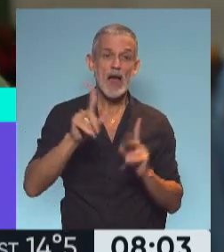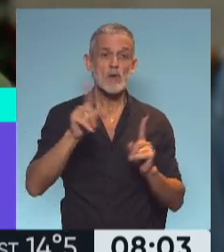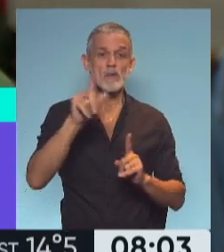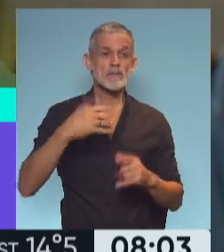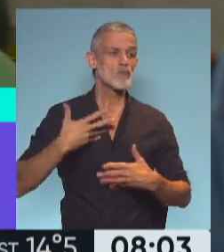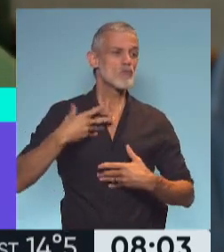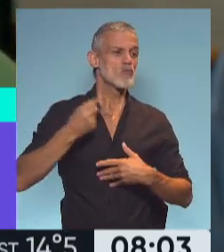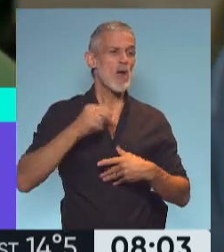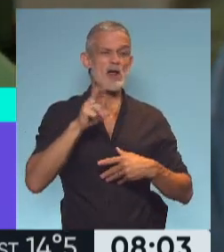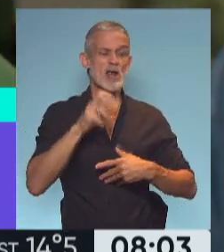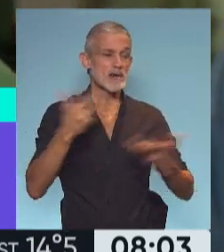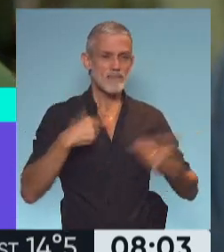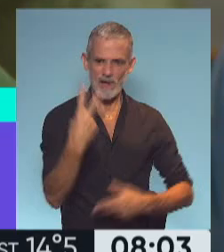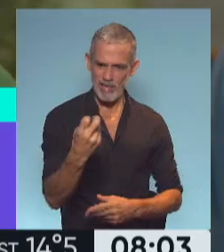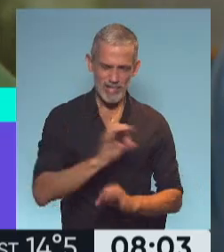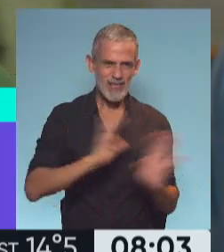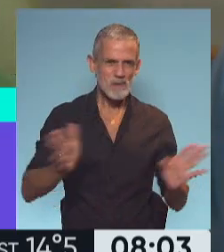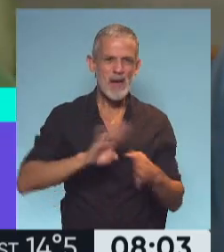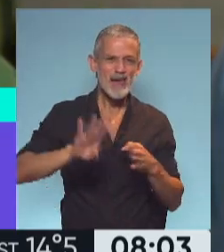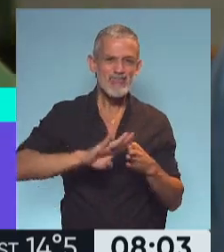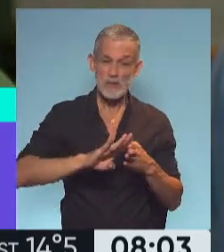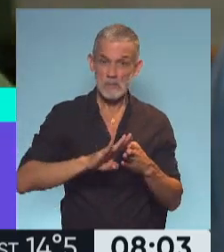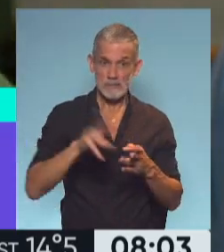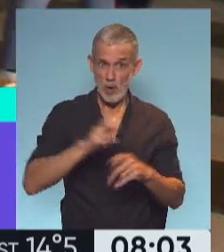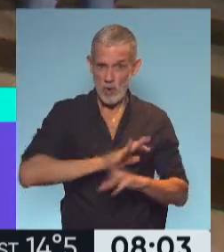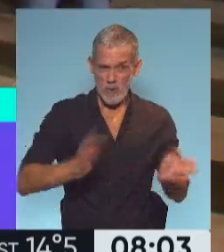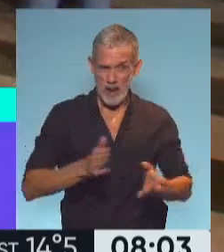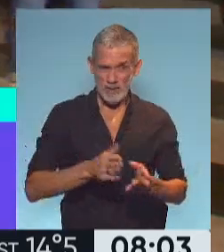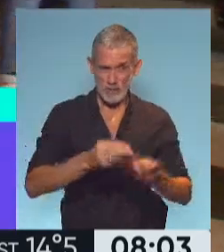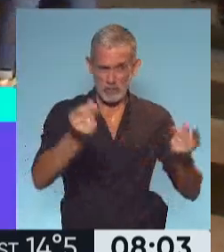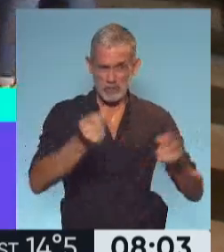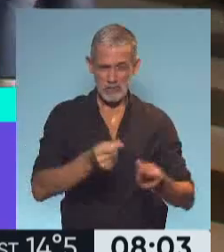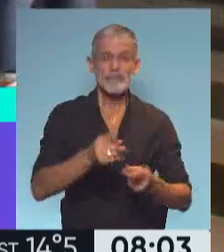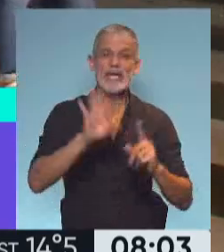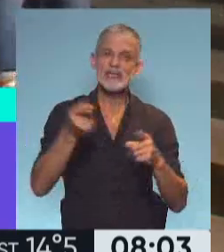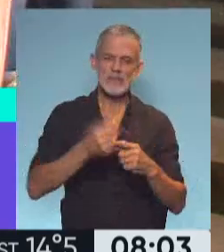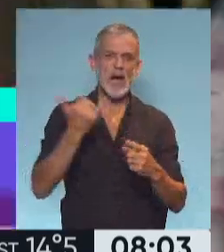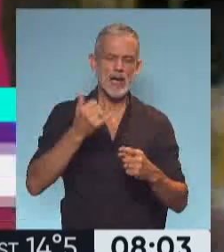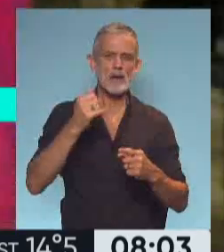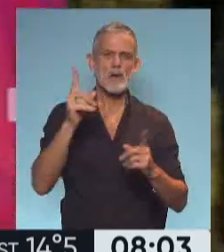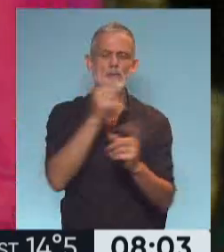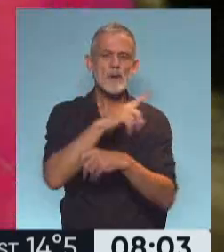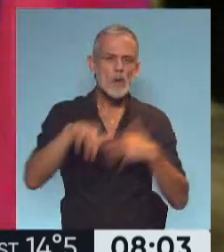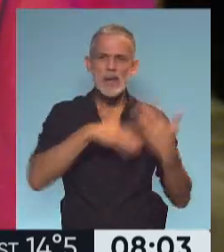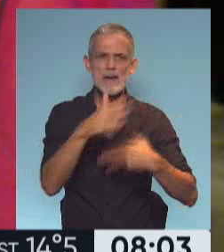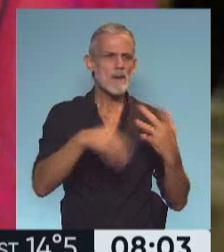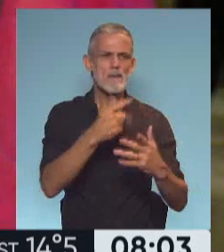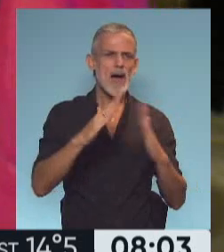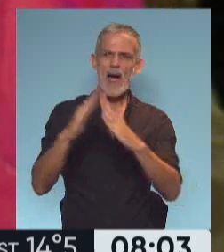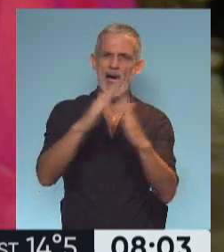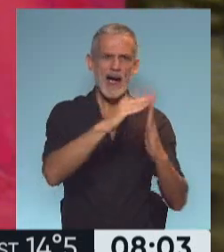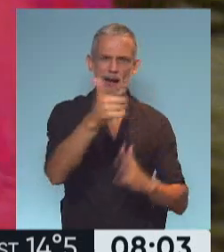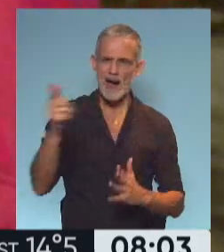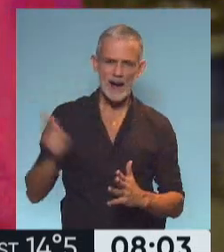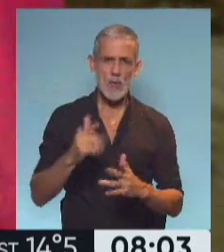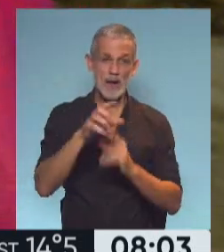algunos rentistas no van a cobrar nunca más esas deudas. Pero además se va a crear una crisis habitacional muy grave que va a